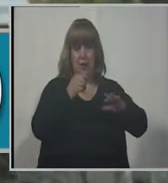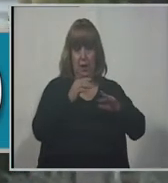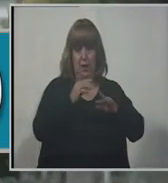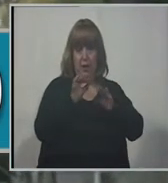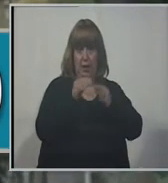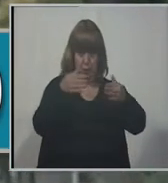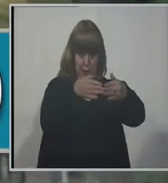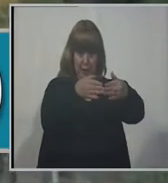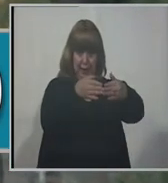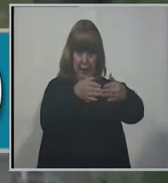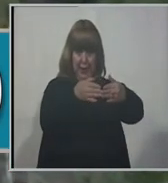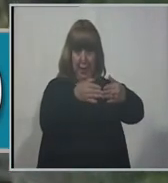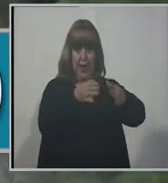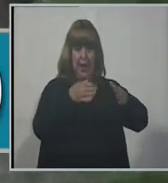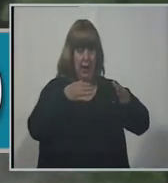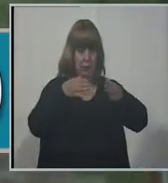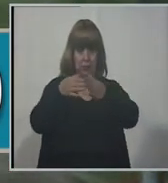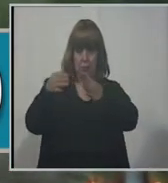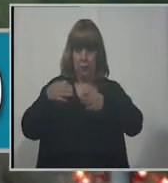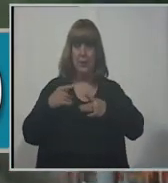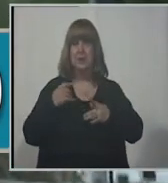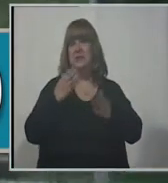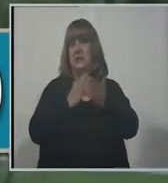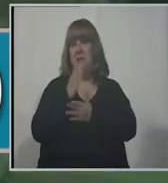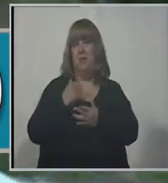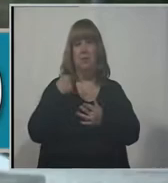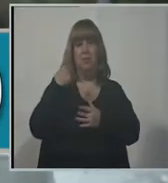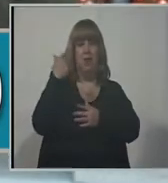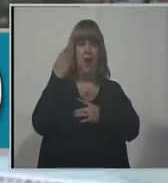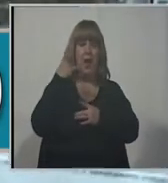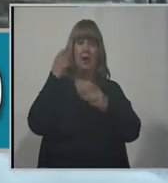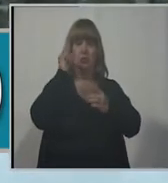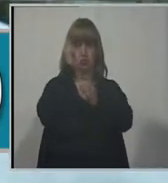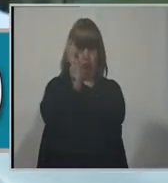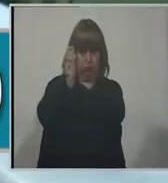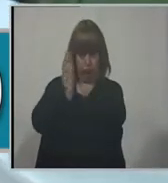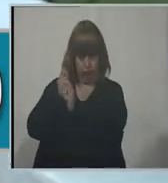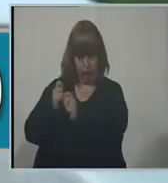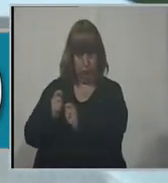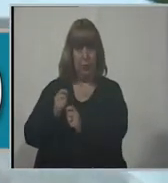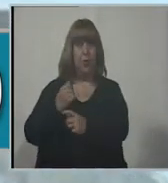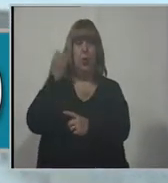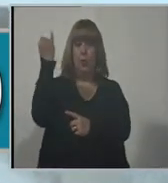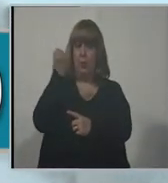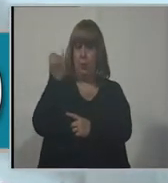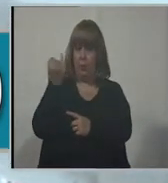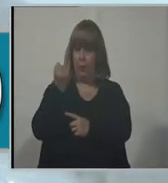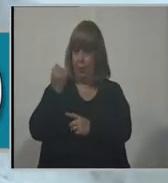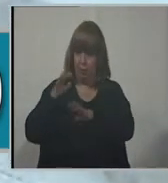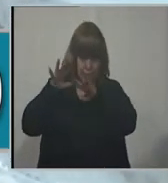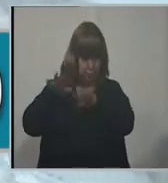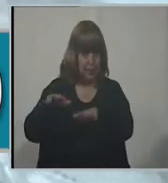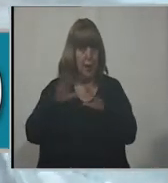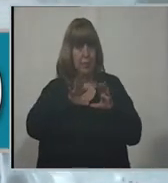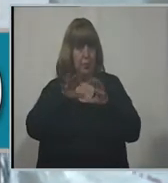noreste ellas tenían antiguamente su escultura y el lugar donde todos los jueves se reúnen. Así que